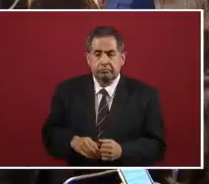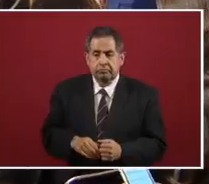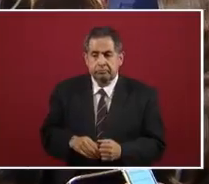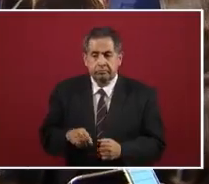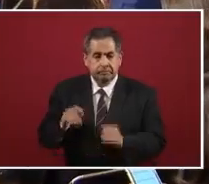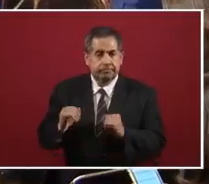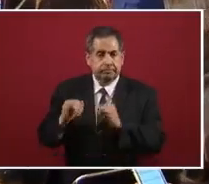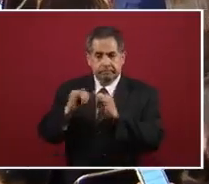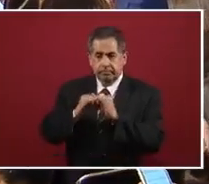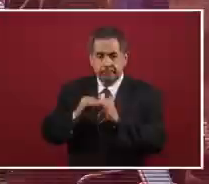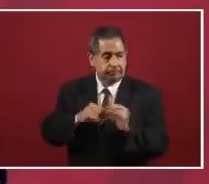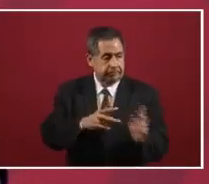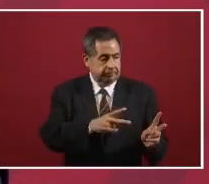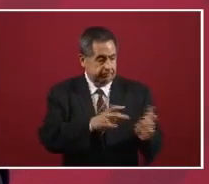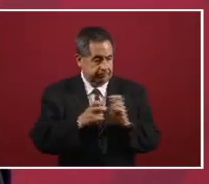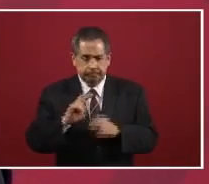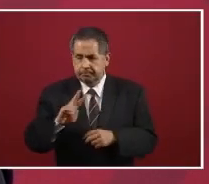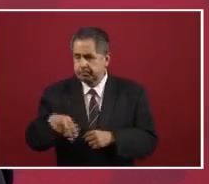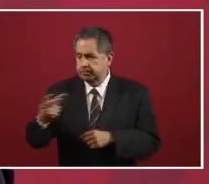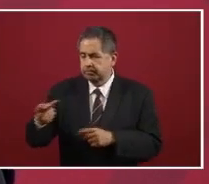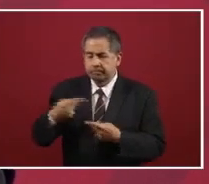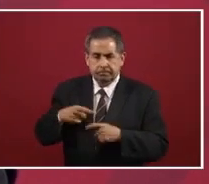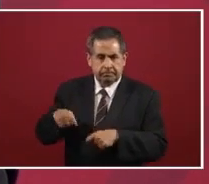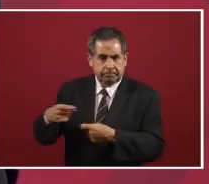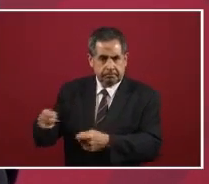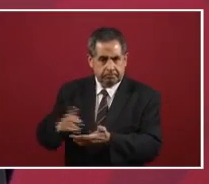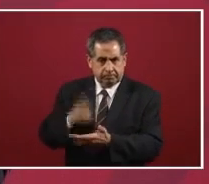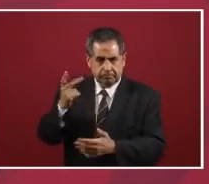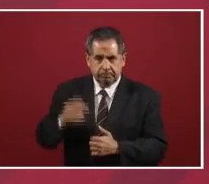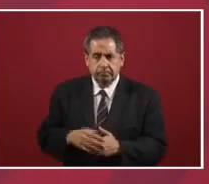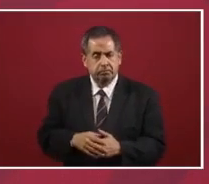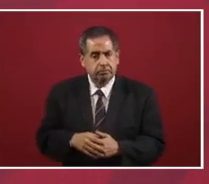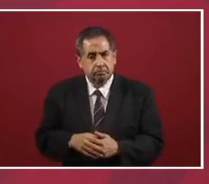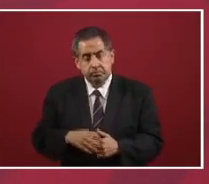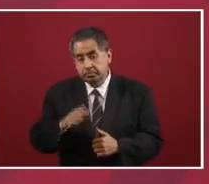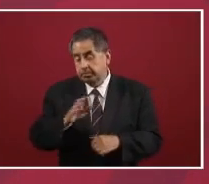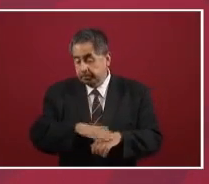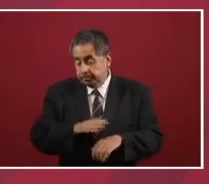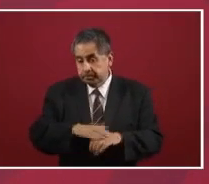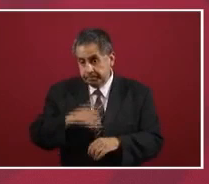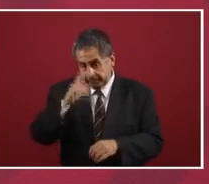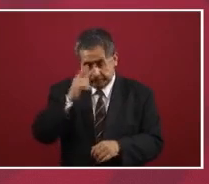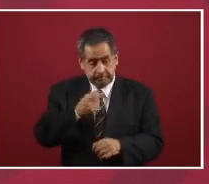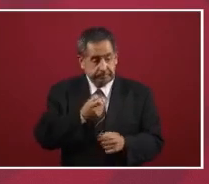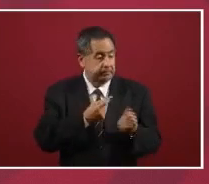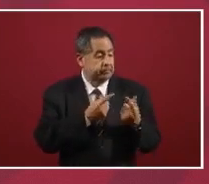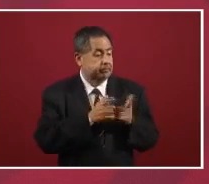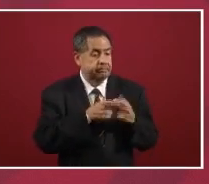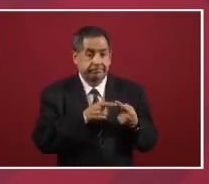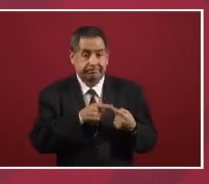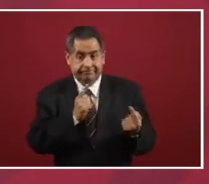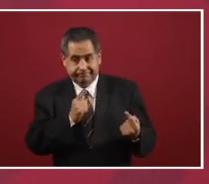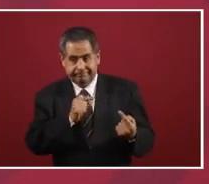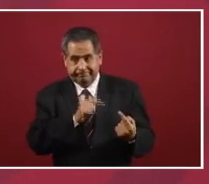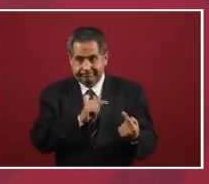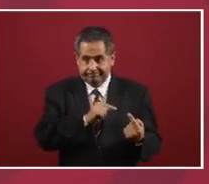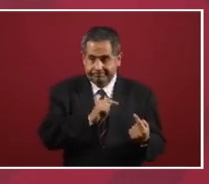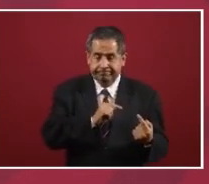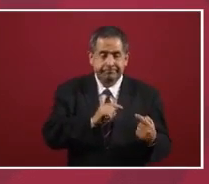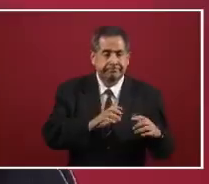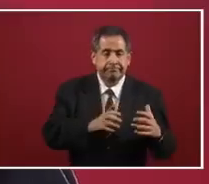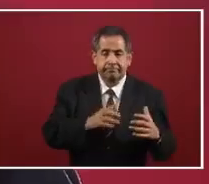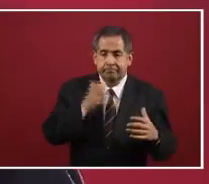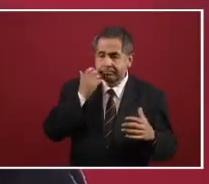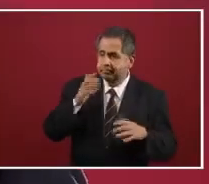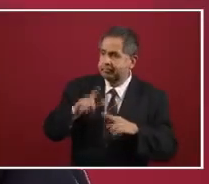para devolverle al pueblo lo robado, que por cierto los opositores nuestros